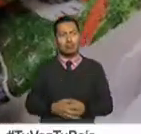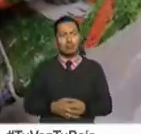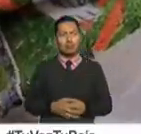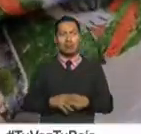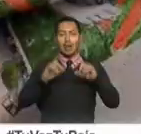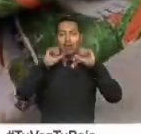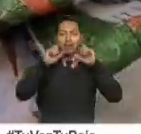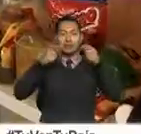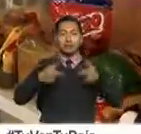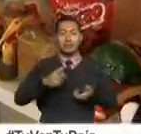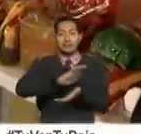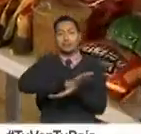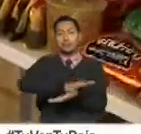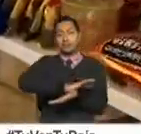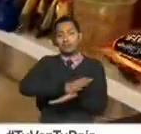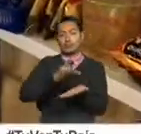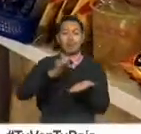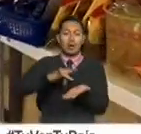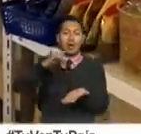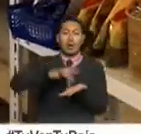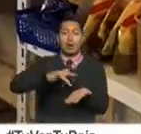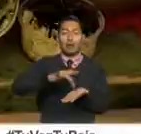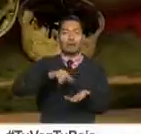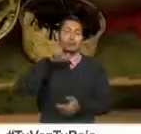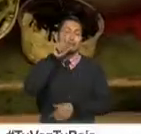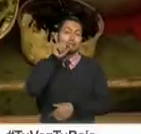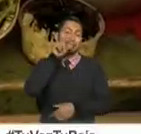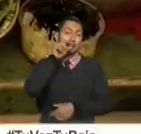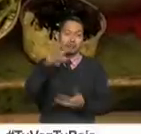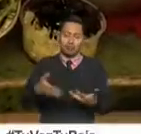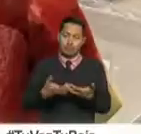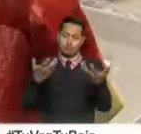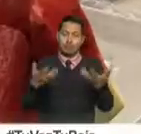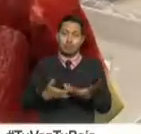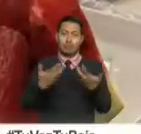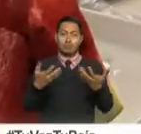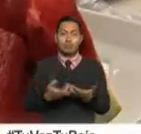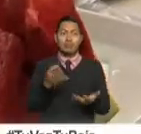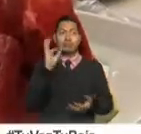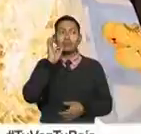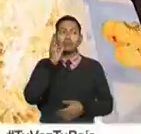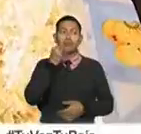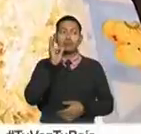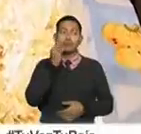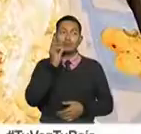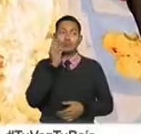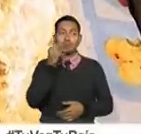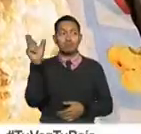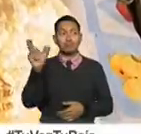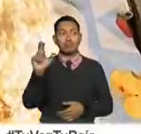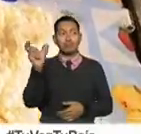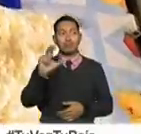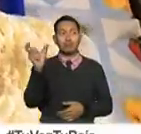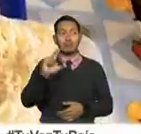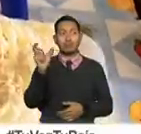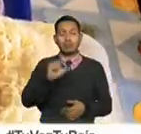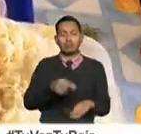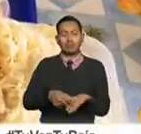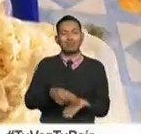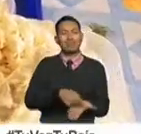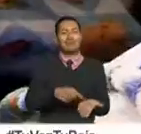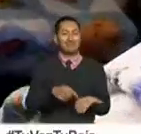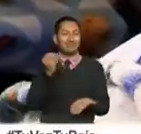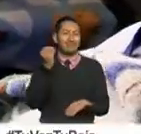Choclos con queso, arroz con menestra y pollo, ensaladas, fruta picada, yogur, chochos con